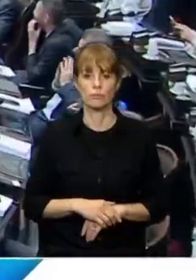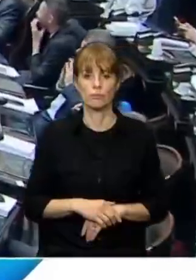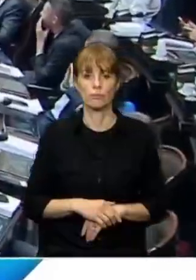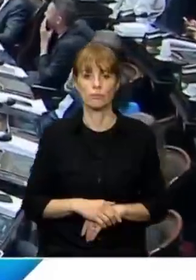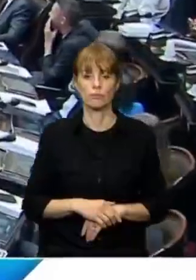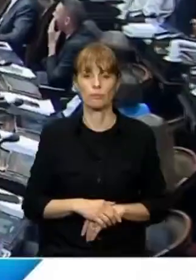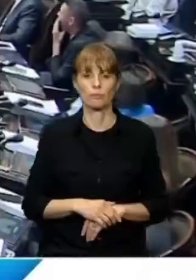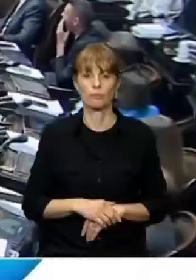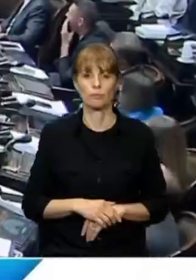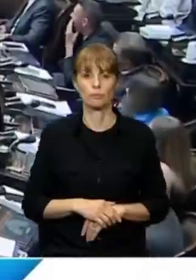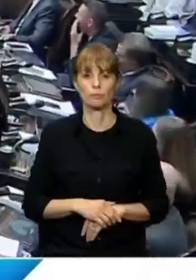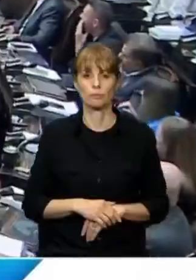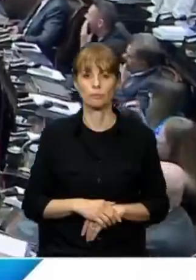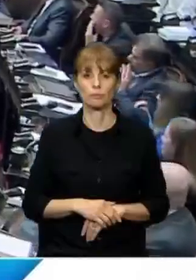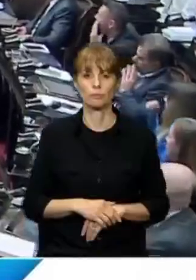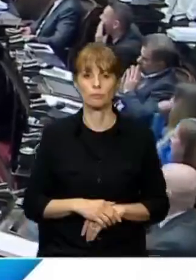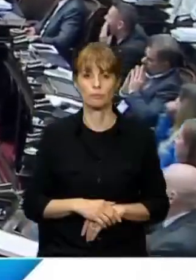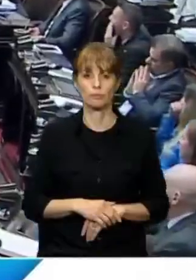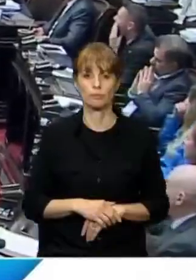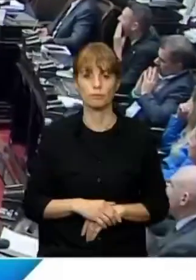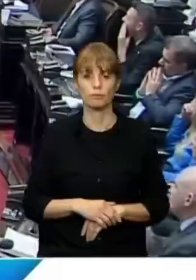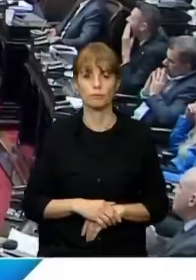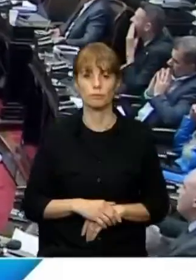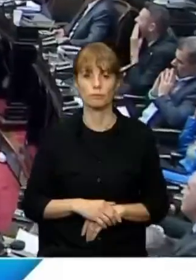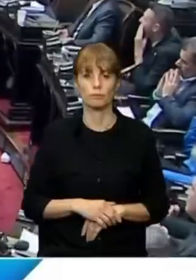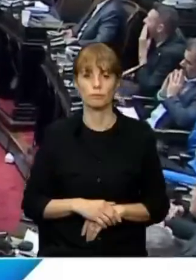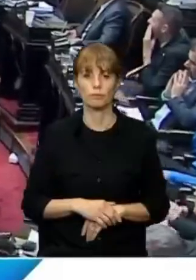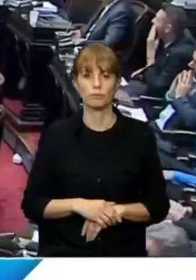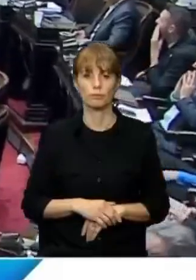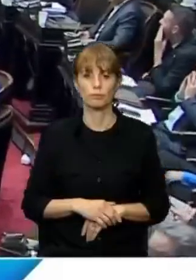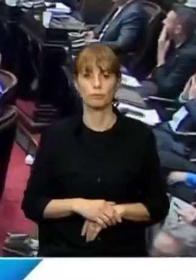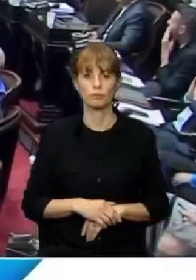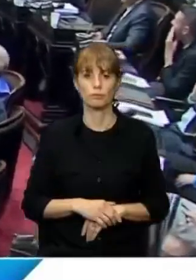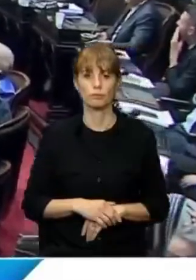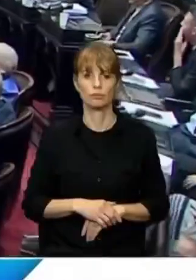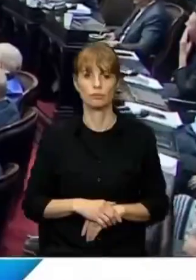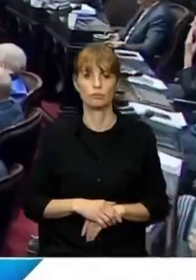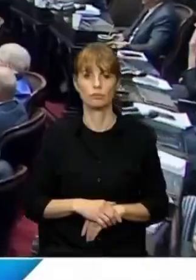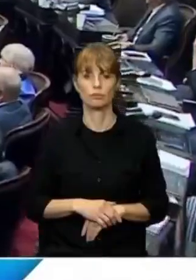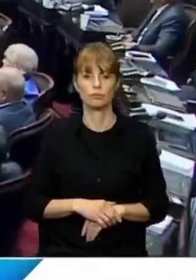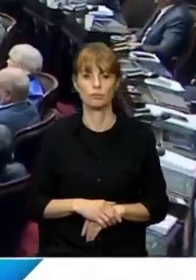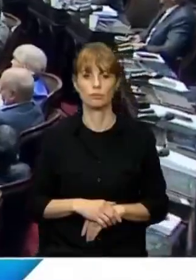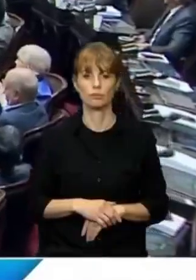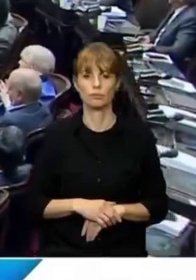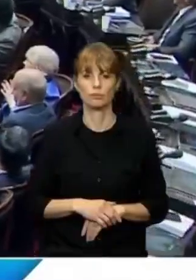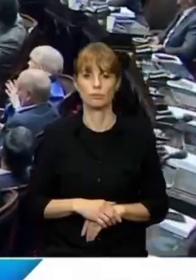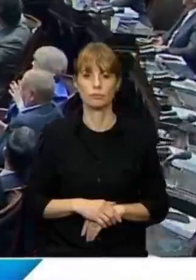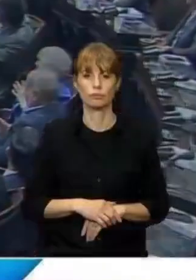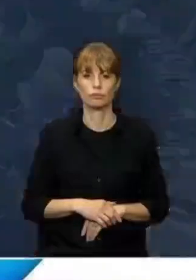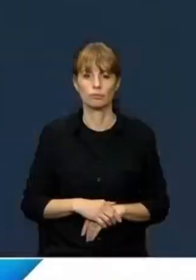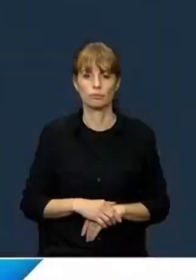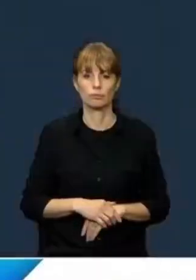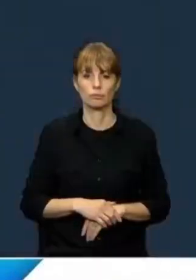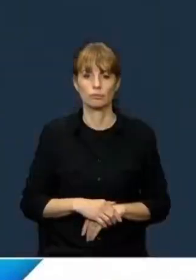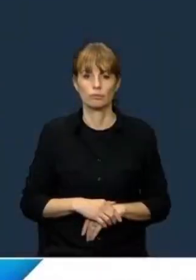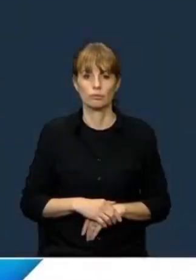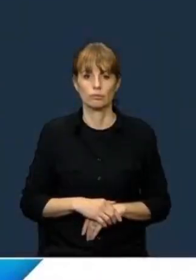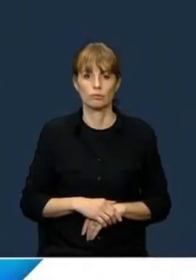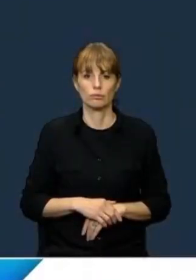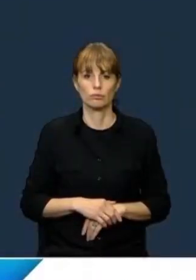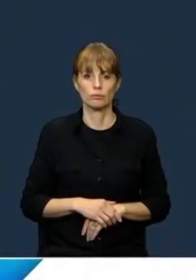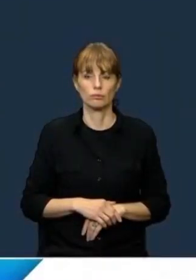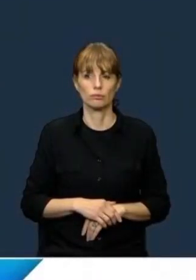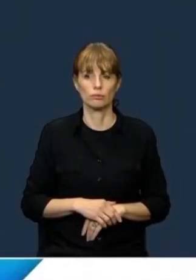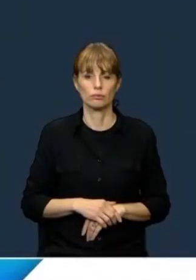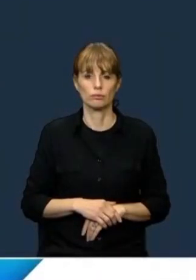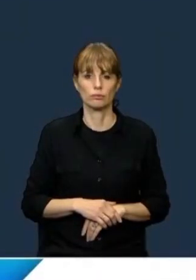ahora. Le pedimos al director de Cámaras de Diputados TV que se cope, sí, que ponche. Y que muestre todo. Que ponche, ¿no? Ahora